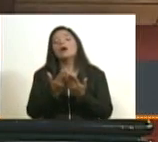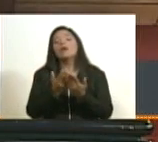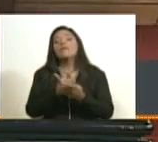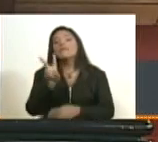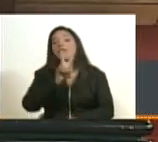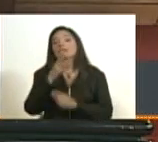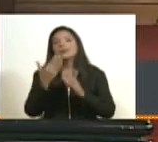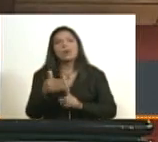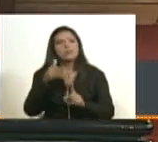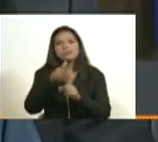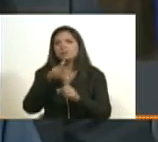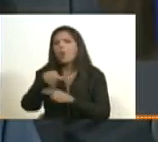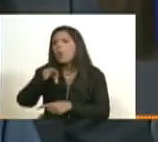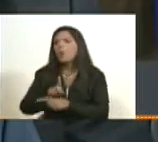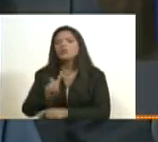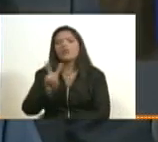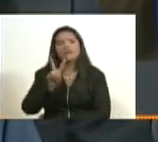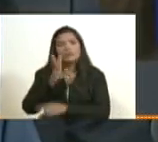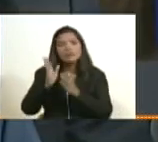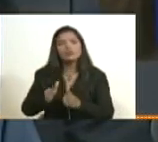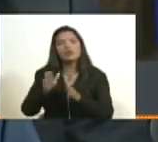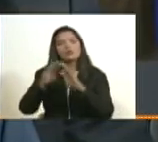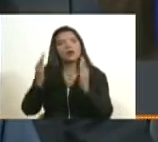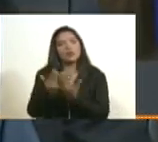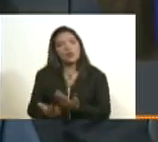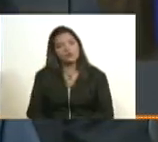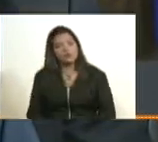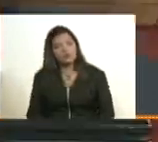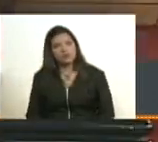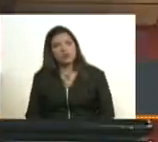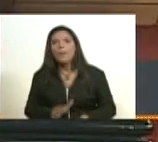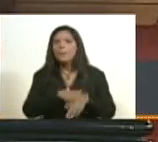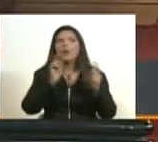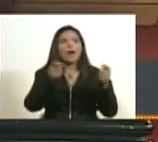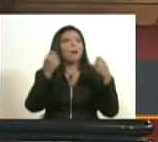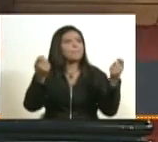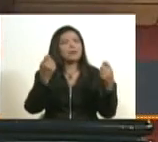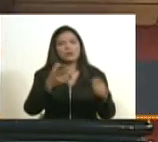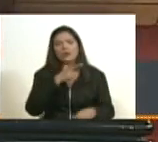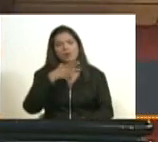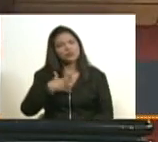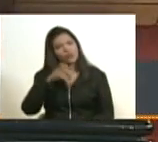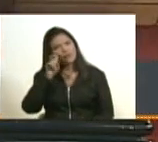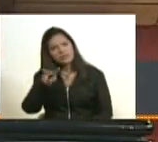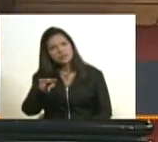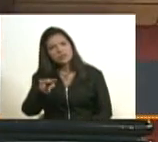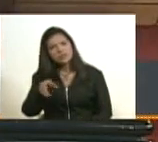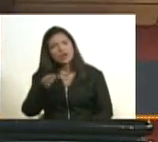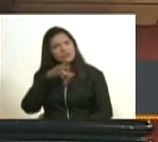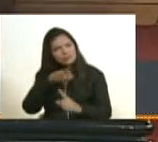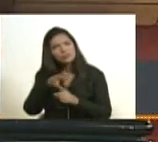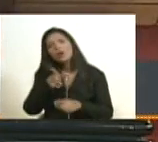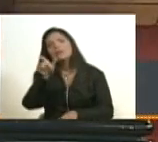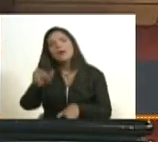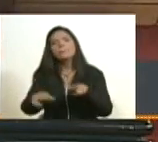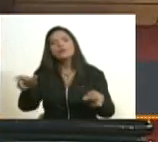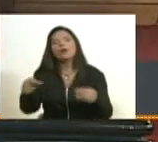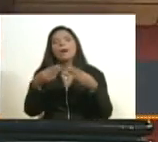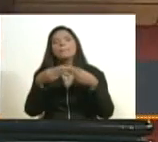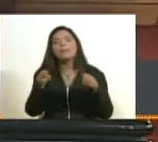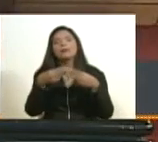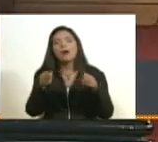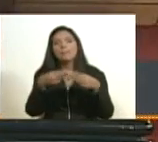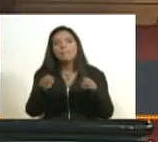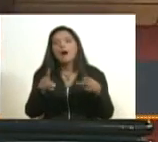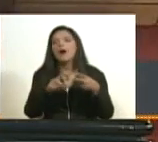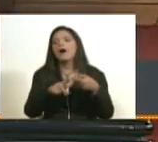venezolanos solo por ser venezolanos en el mundo, por esta campaña. Por ahí vi la agresión a una gente en Panamá,